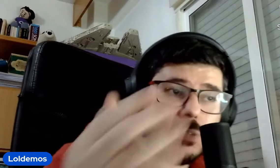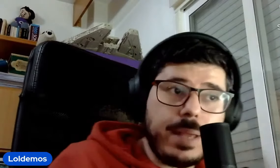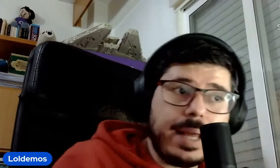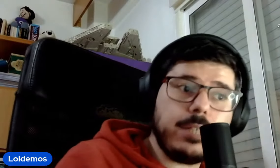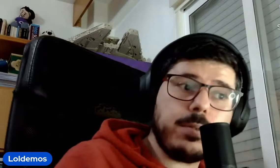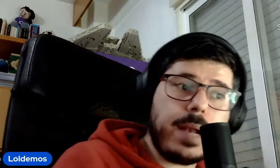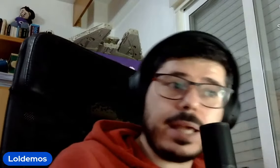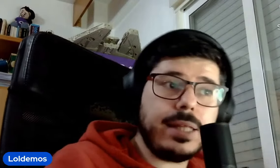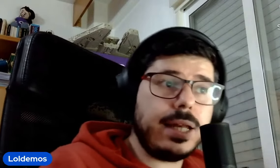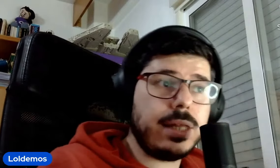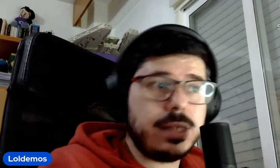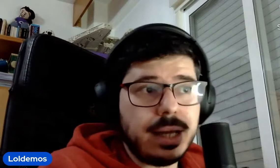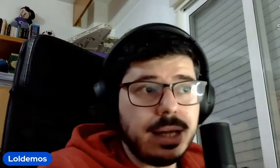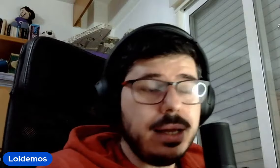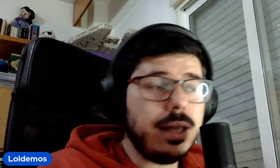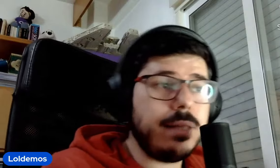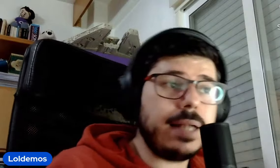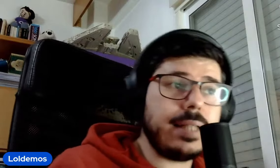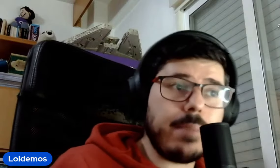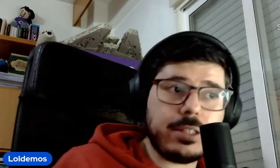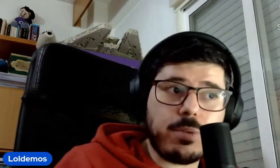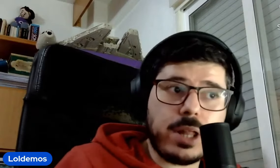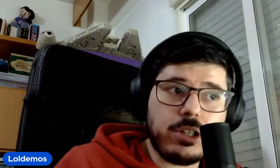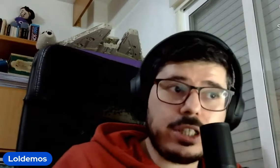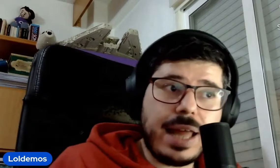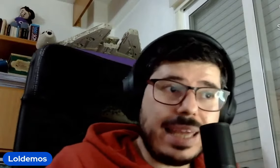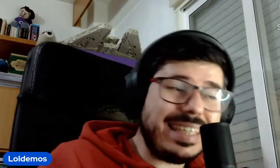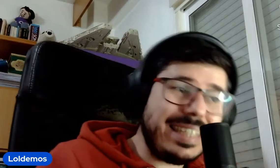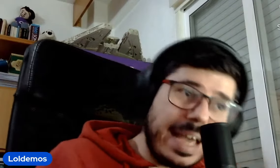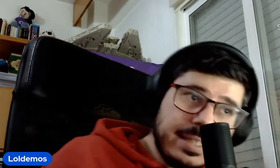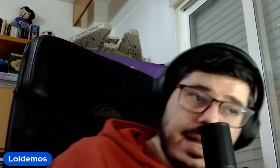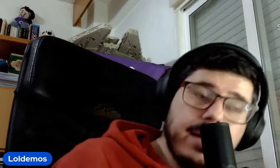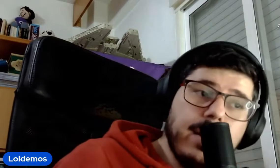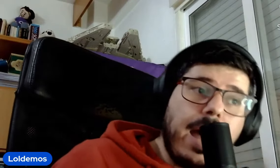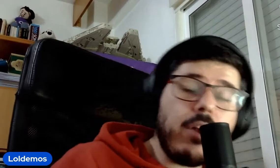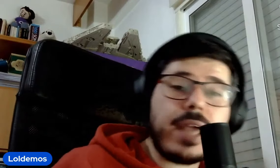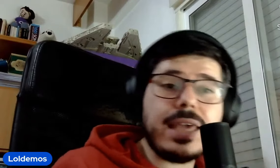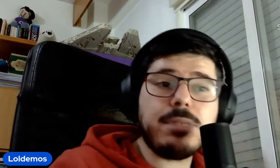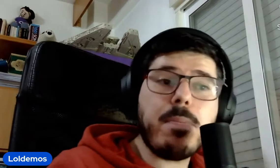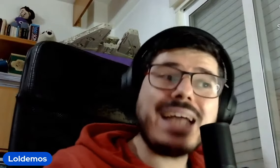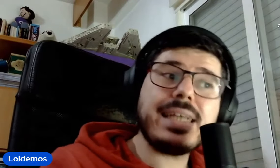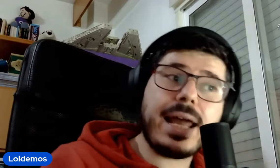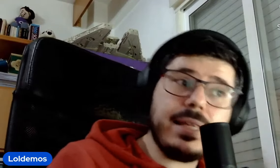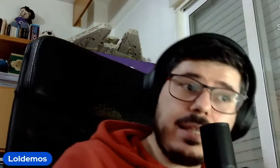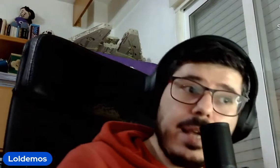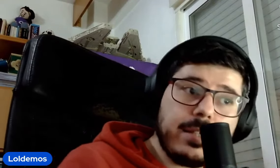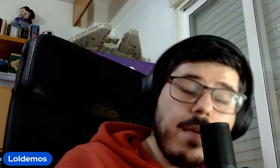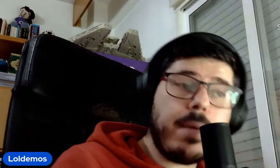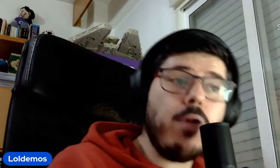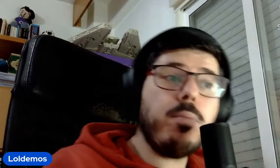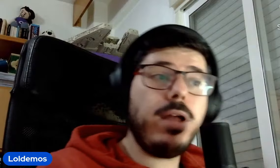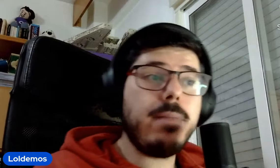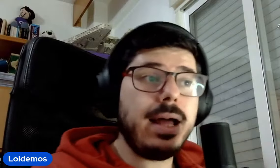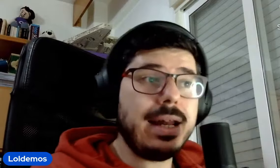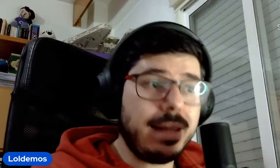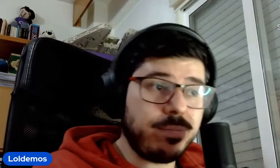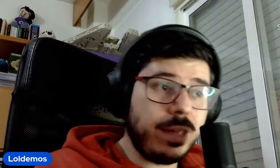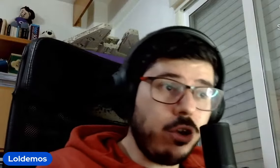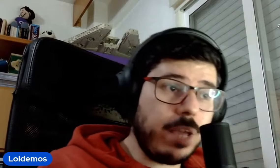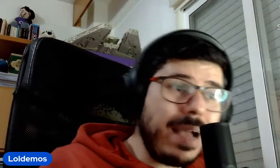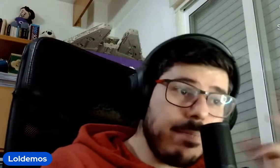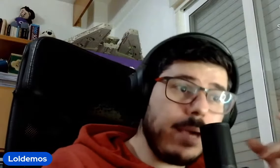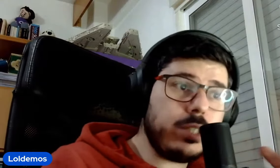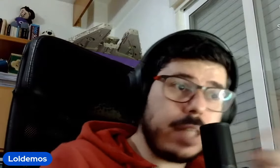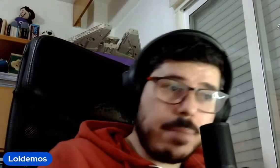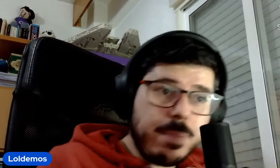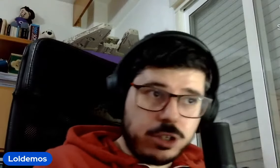hay los mecanismos para gente que necesita el tema de las terapias de hormona se da y ya está ahora lo que hay es más garantías para un problema en el que